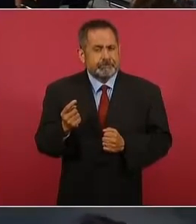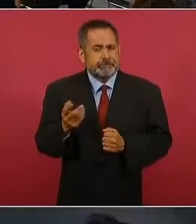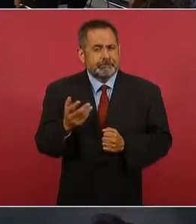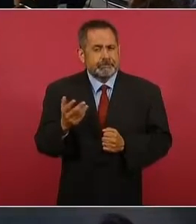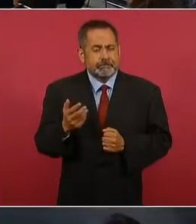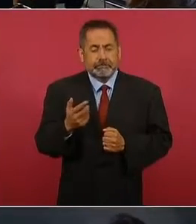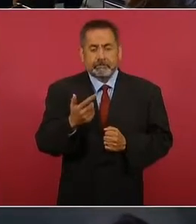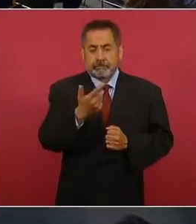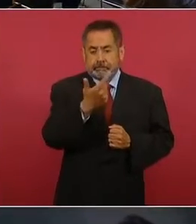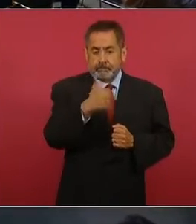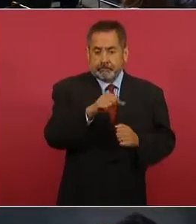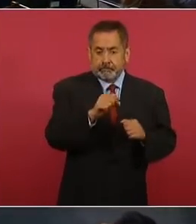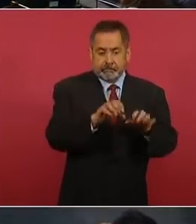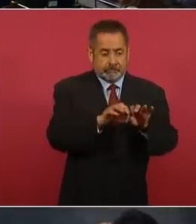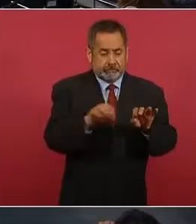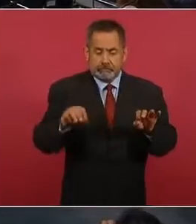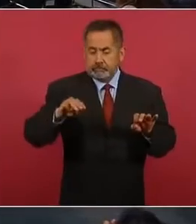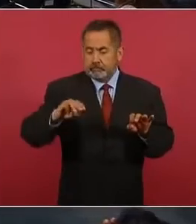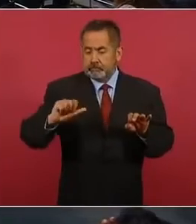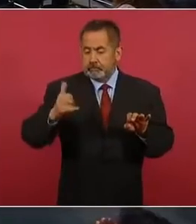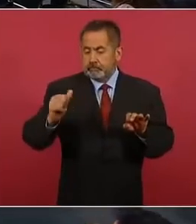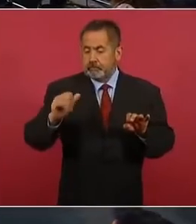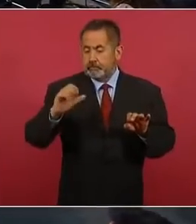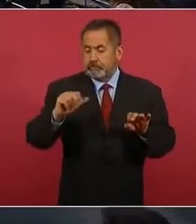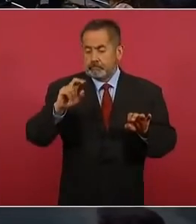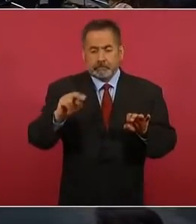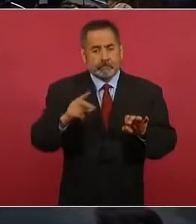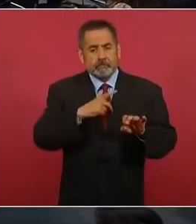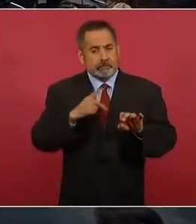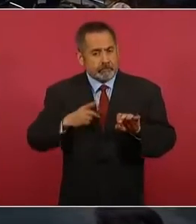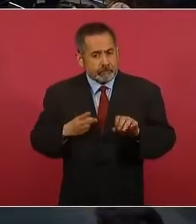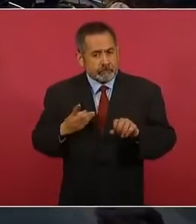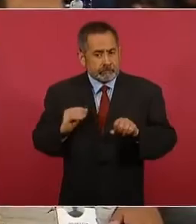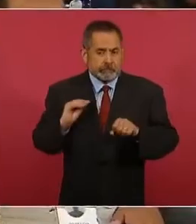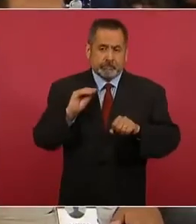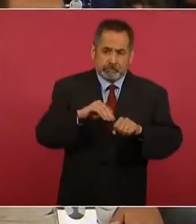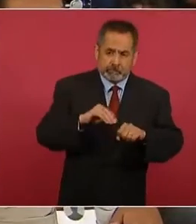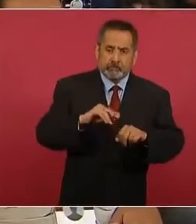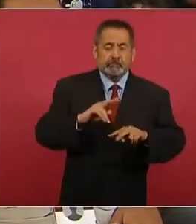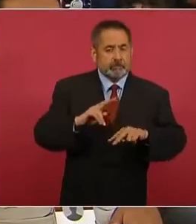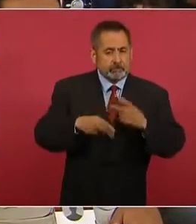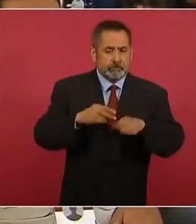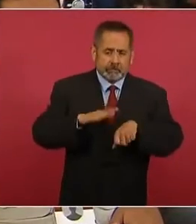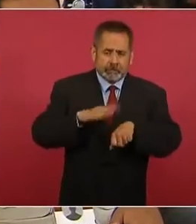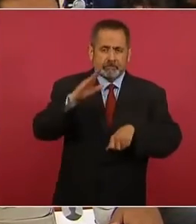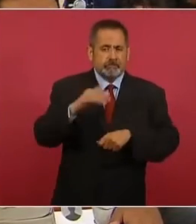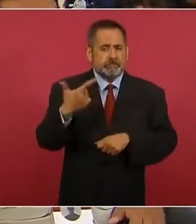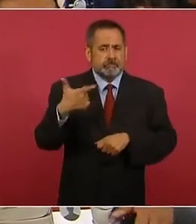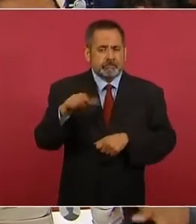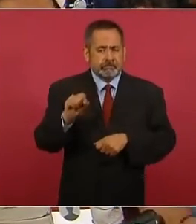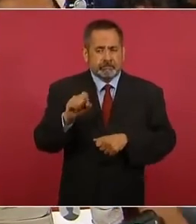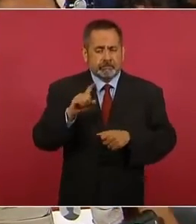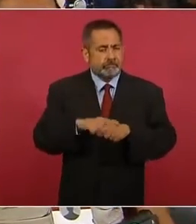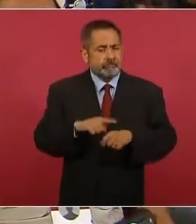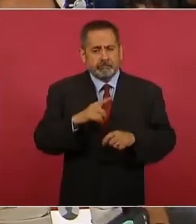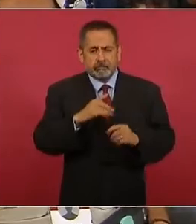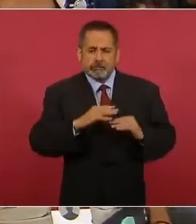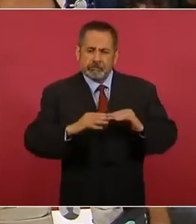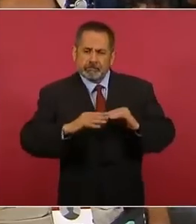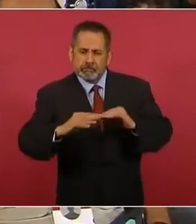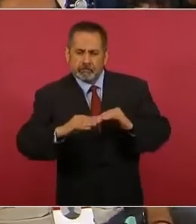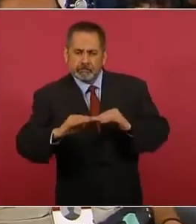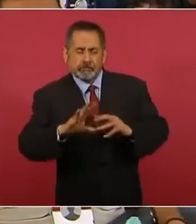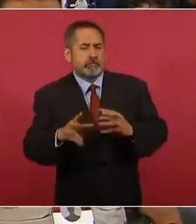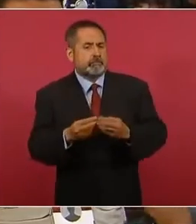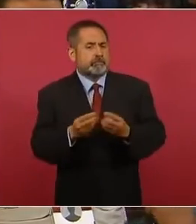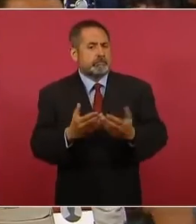el gasoducto del Mayacán tenga más gas para poder surtir, y la